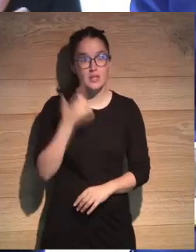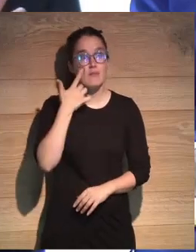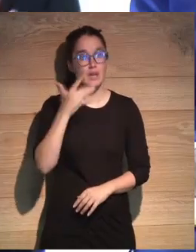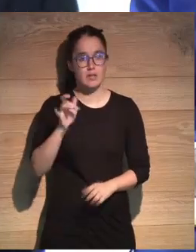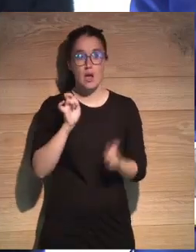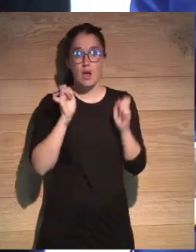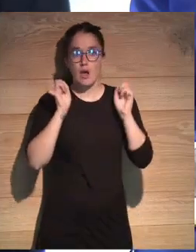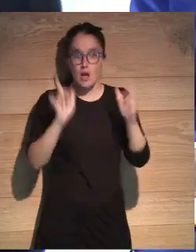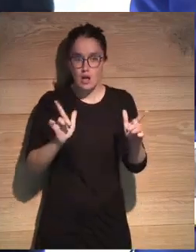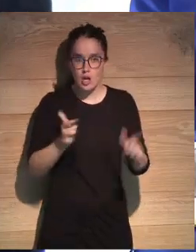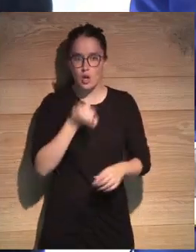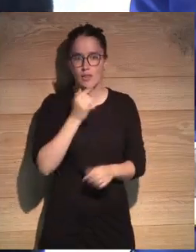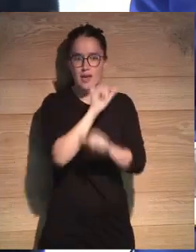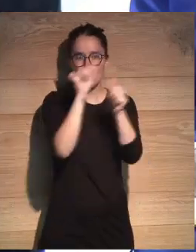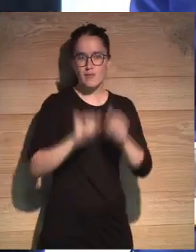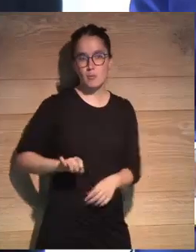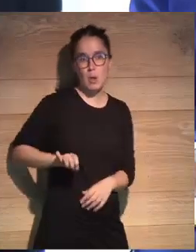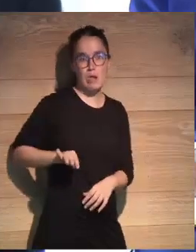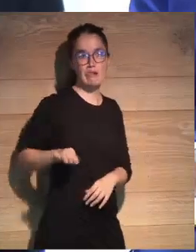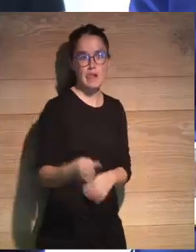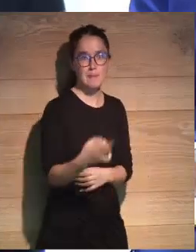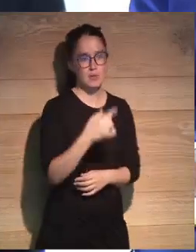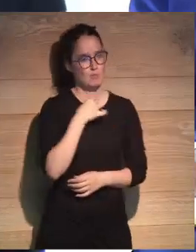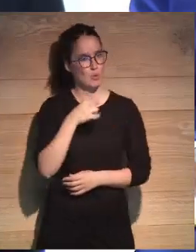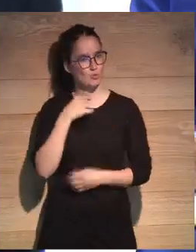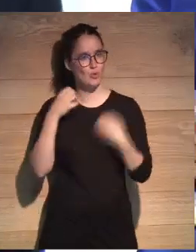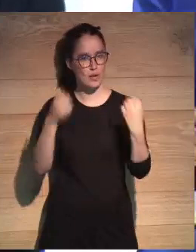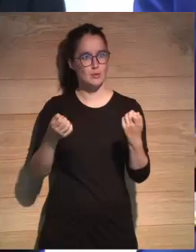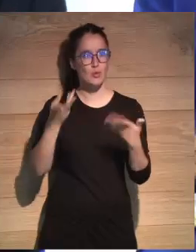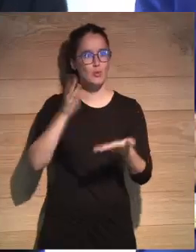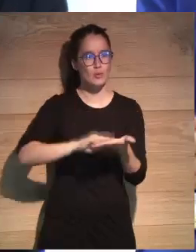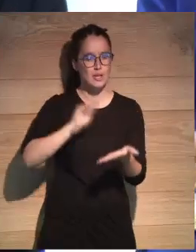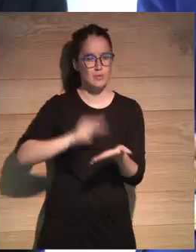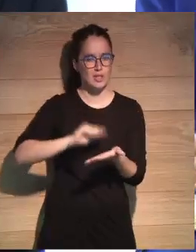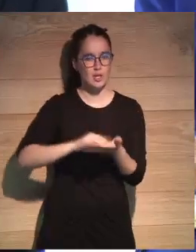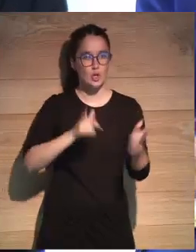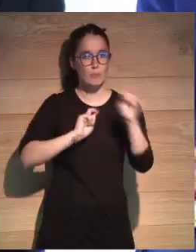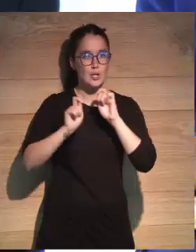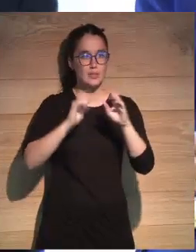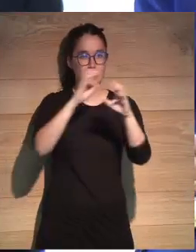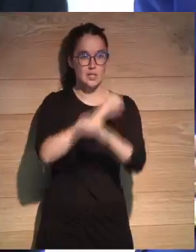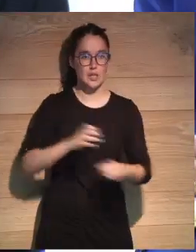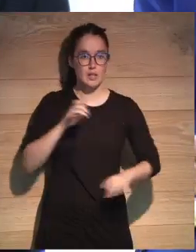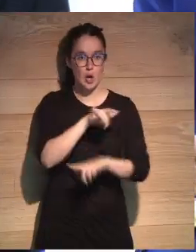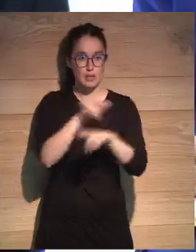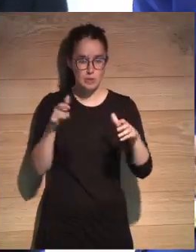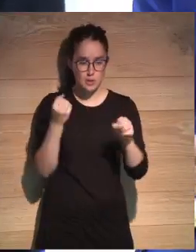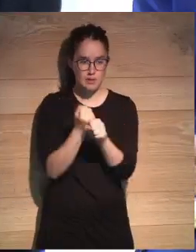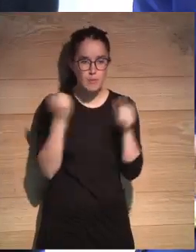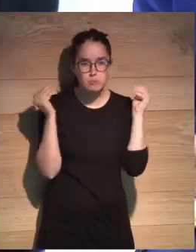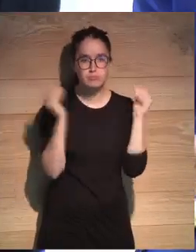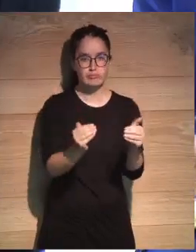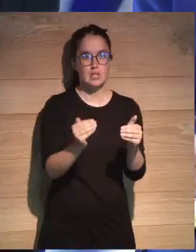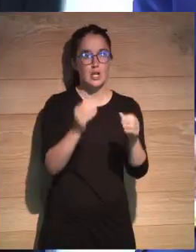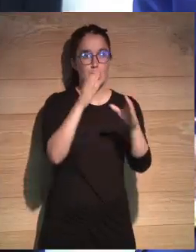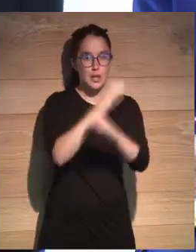qué descubrimiento. Lo decía de manera irónica, pero a mí me gustó mucho, porque muchas veces los periodistas de ciencia o las personas que se dedican a